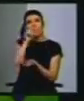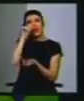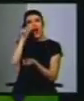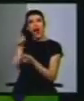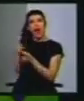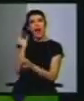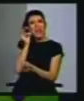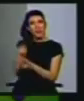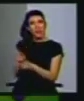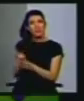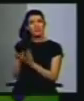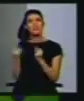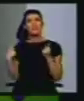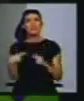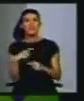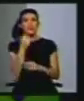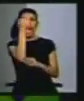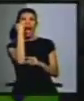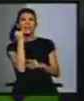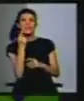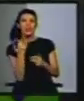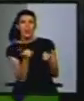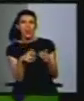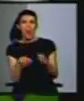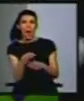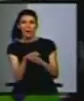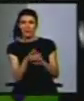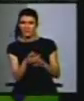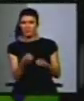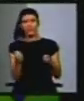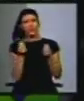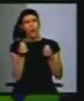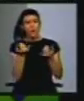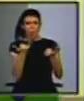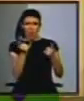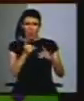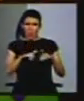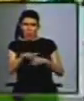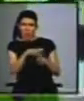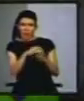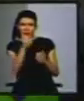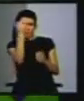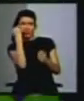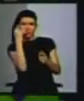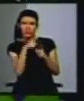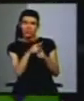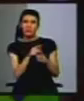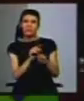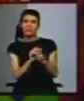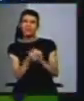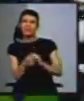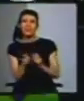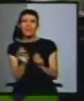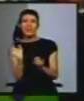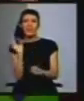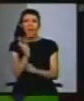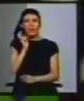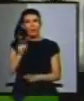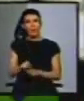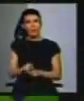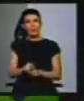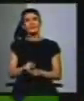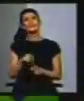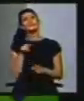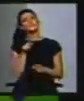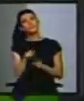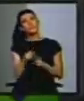al desenfreno de un casino? ¿Cómo es que el juego pudo convertirlo en un delincuente? Estas